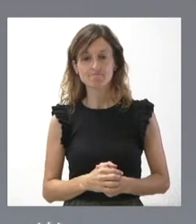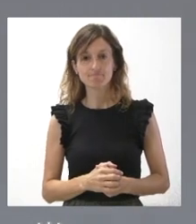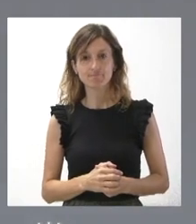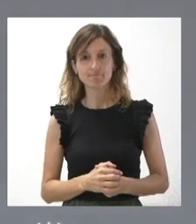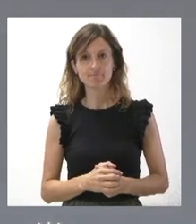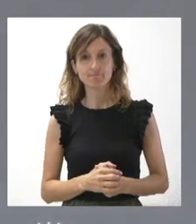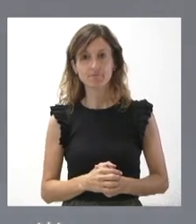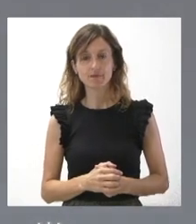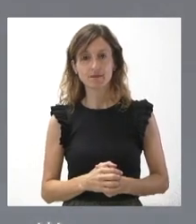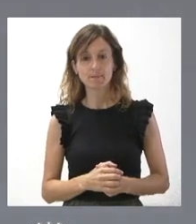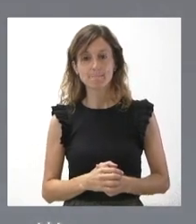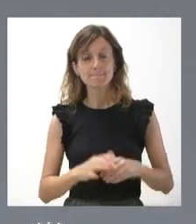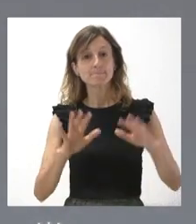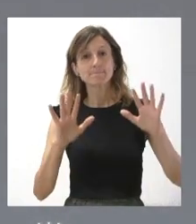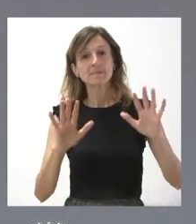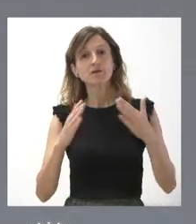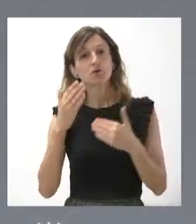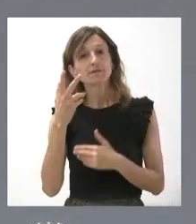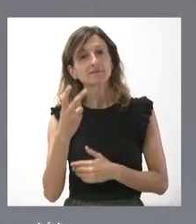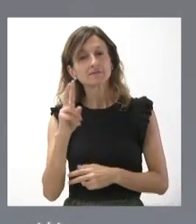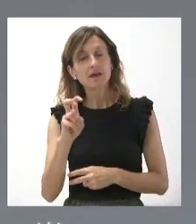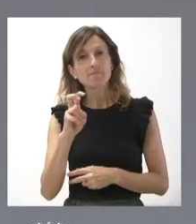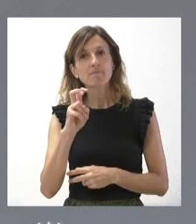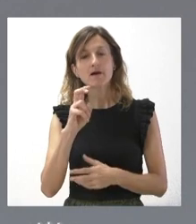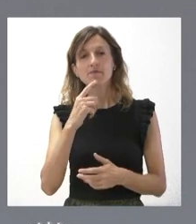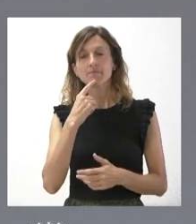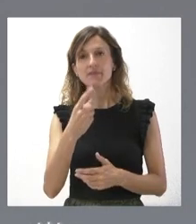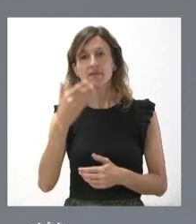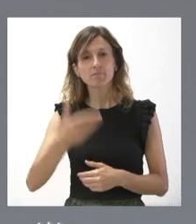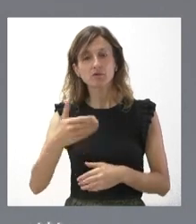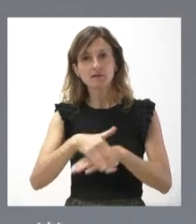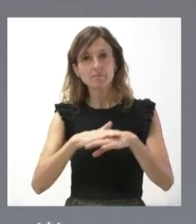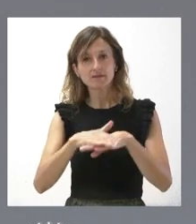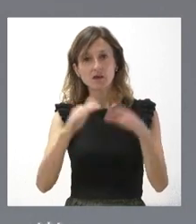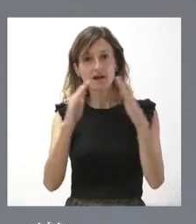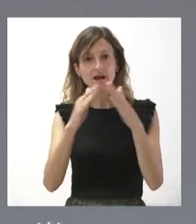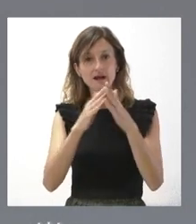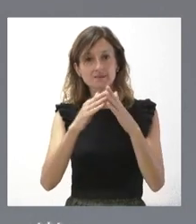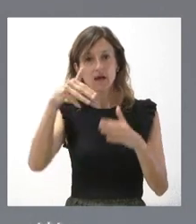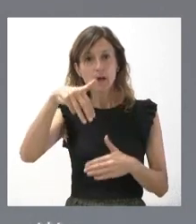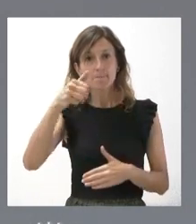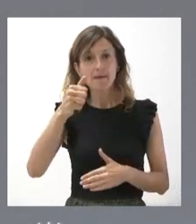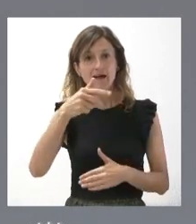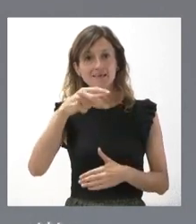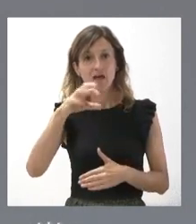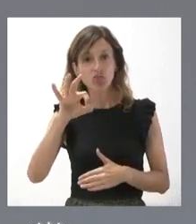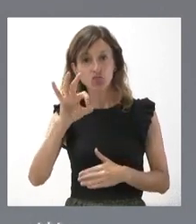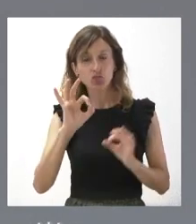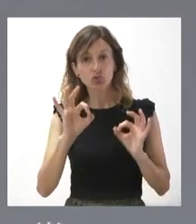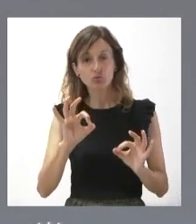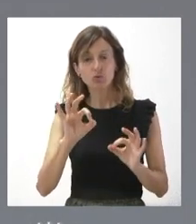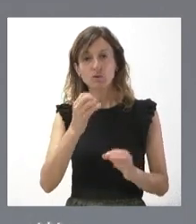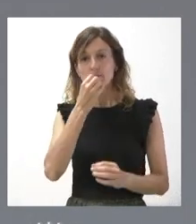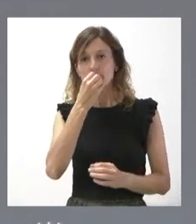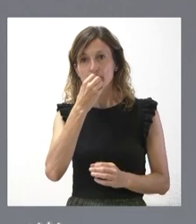la parte fundamental, que es la consideración de que la Casa Museo de Antonio Machado es un